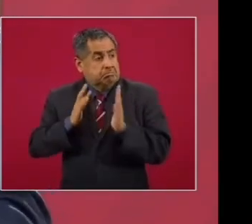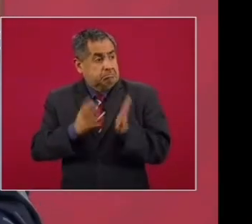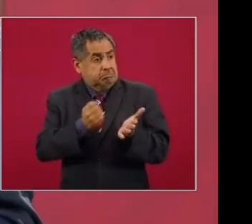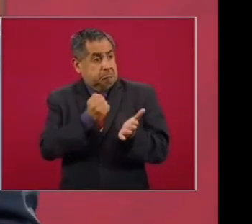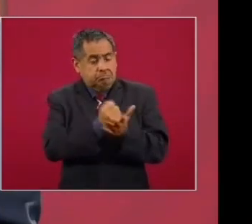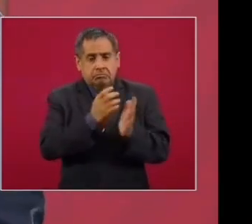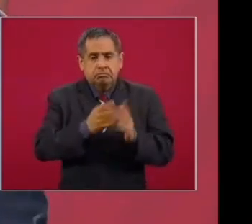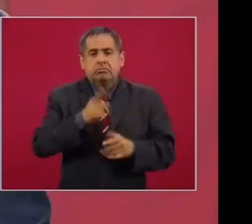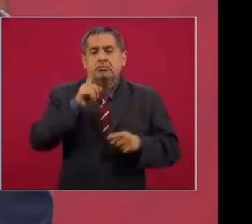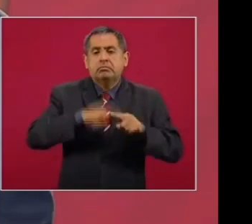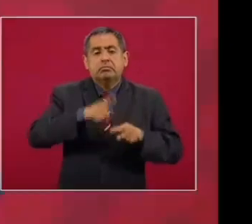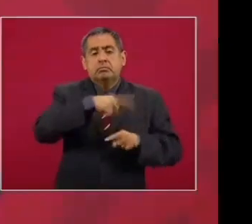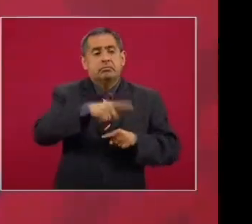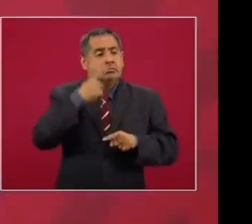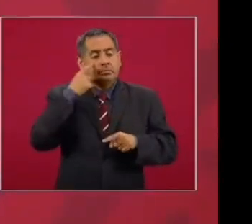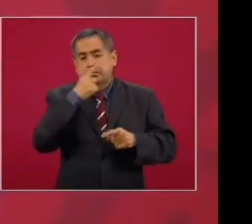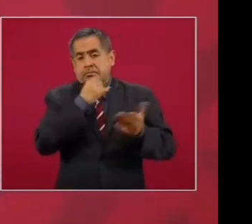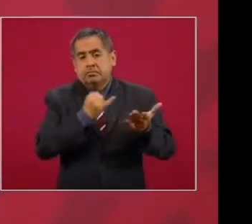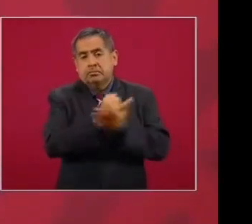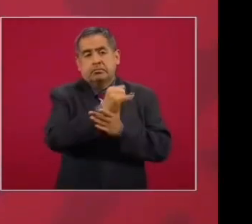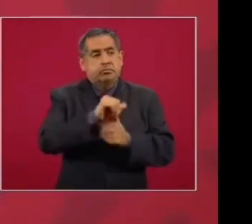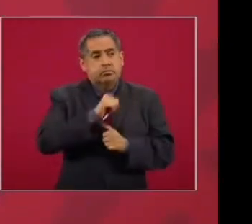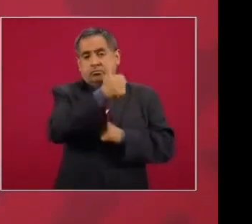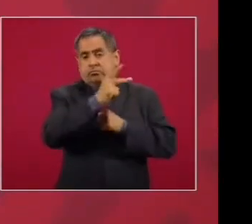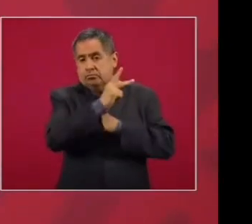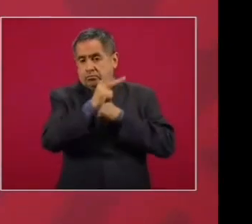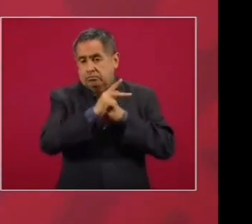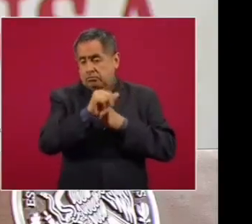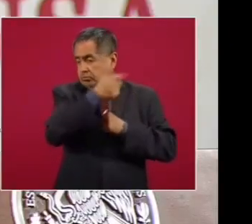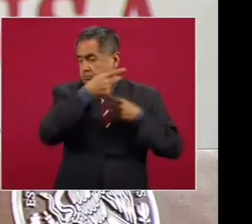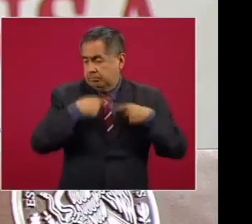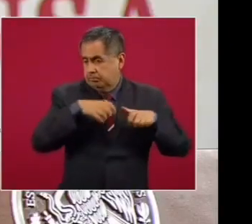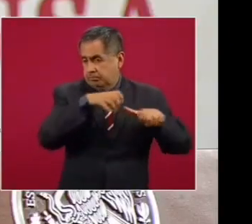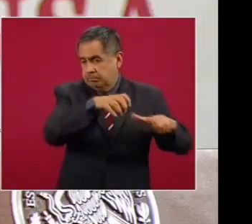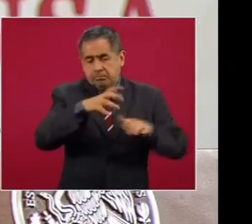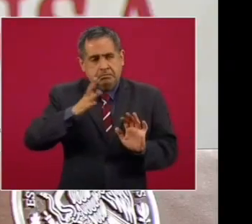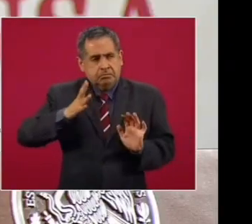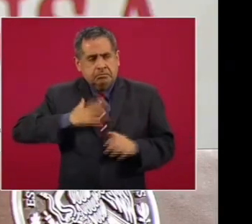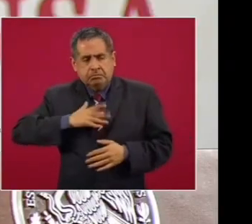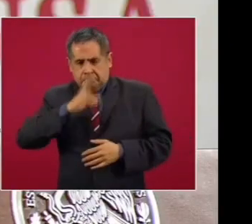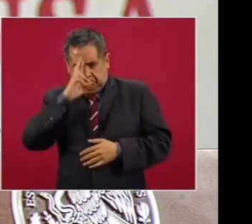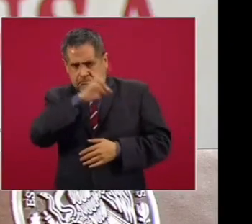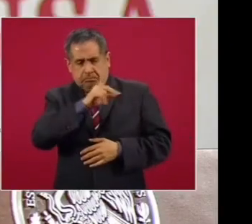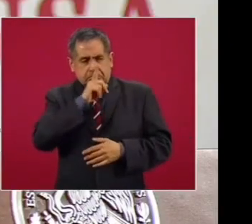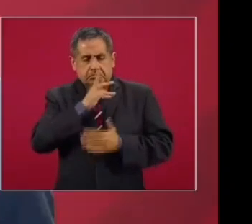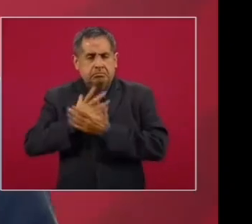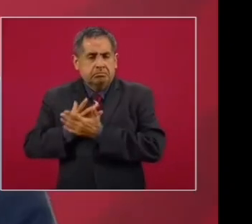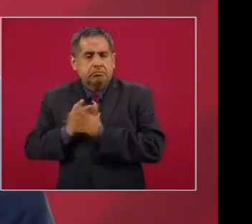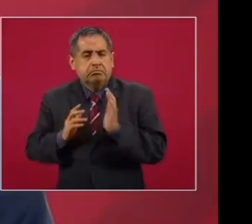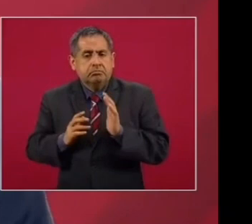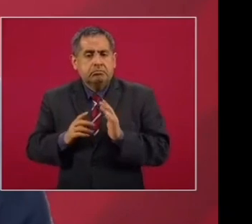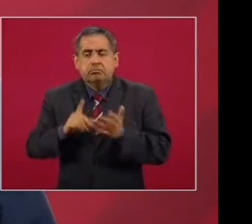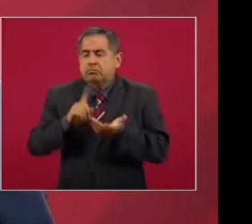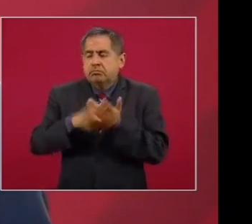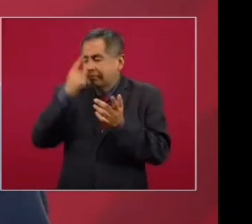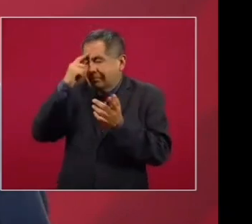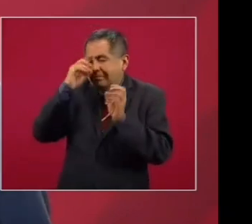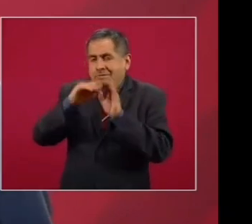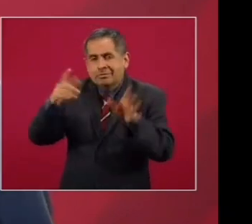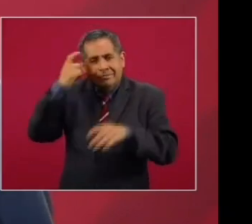porque es una decisión de otro país, de otro pueblo. Bueno, es hasta de sentido